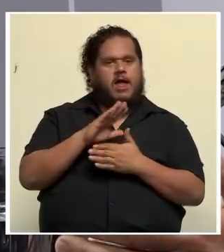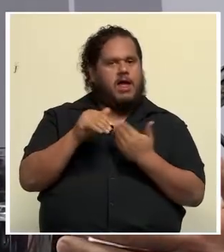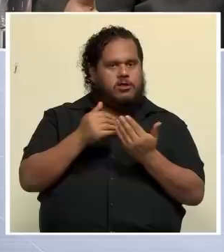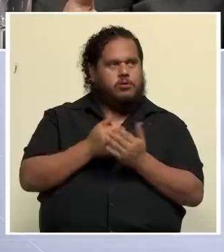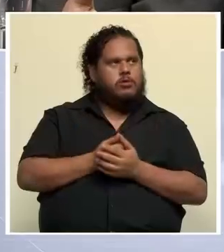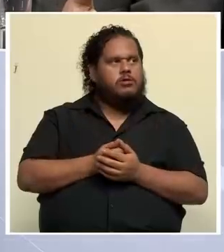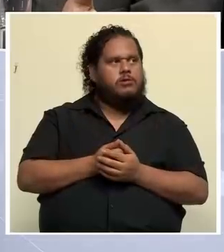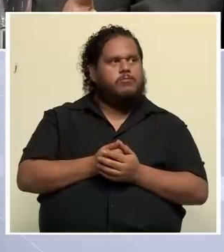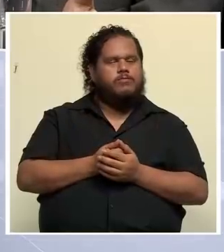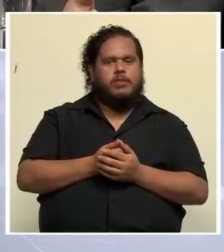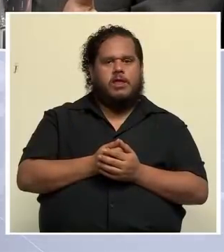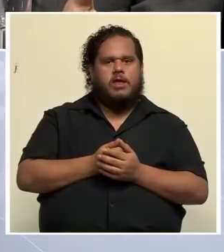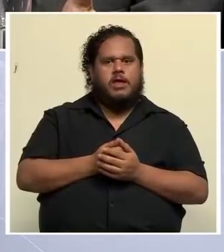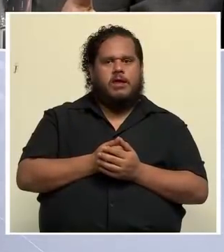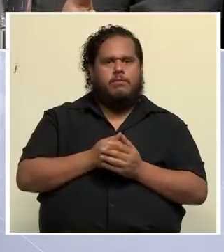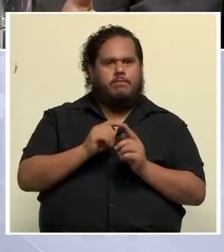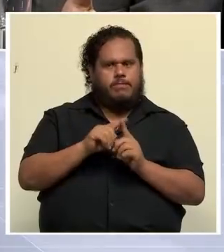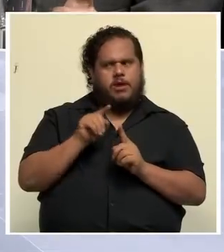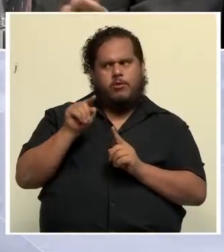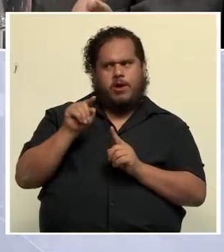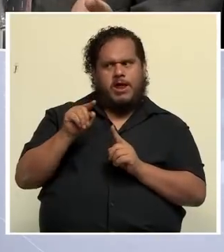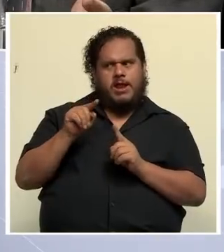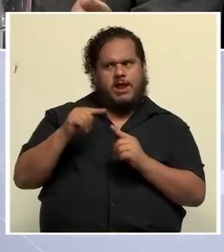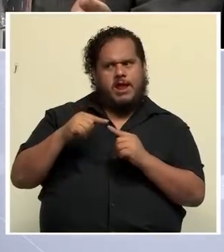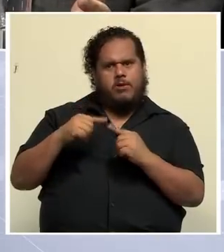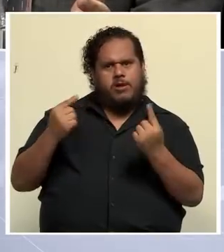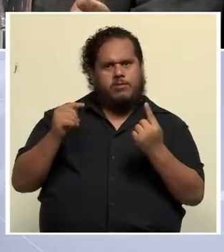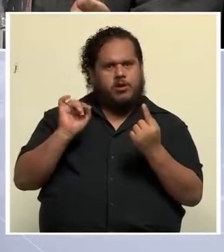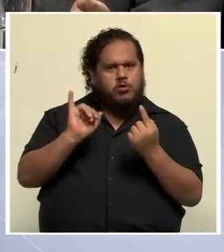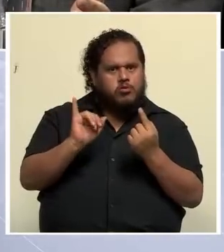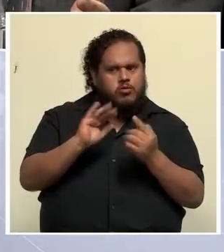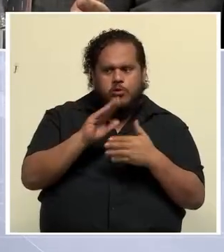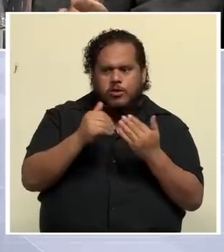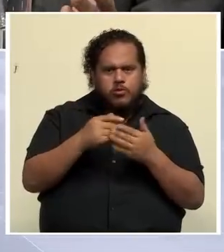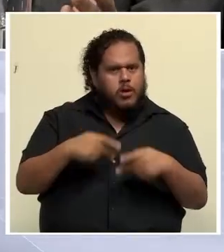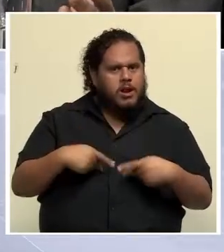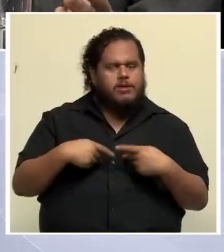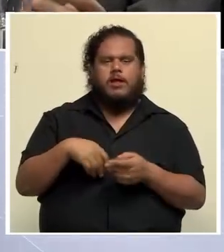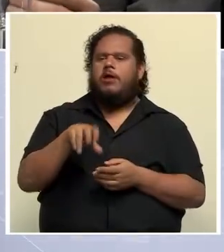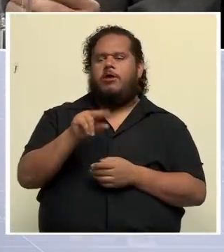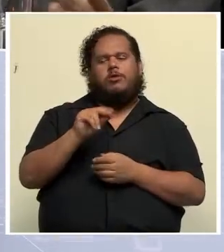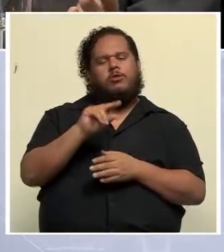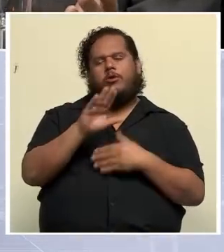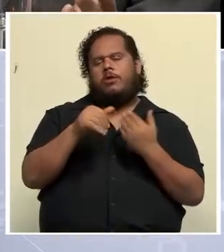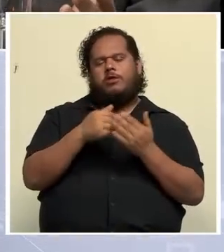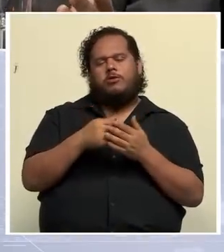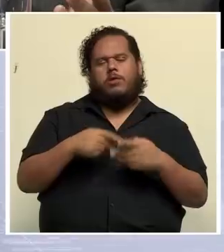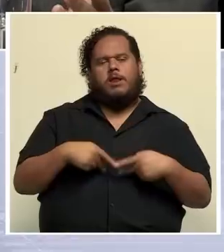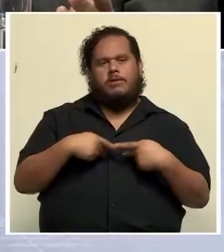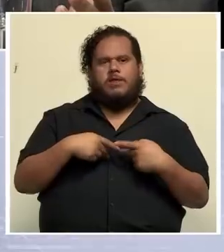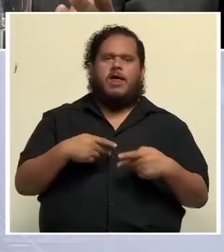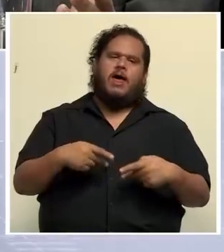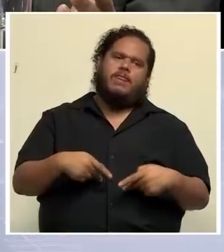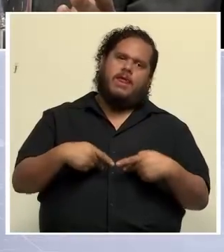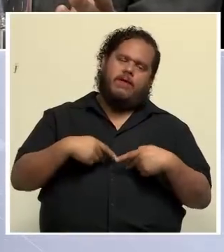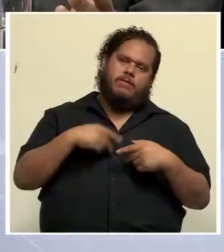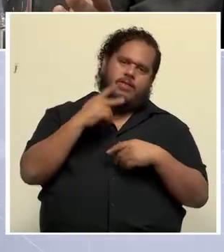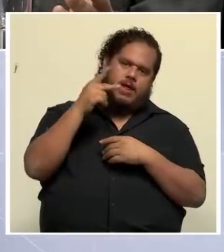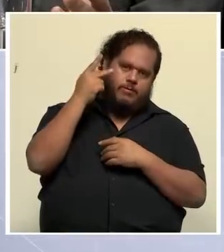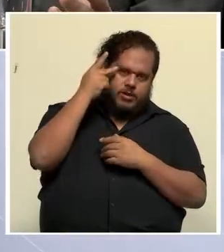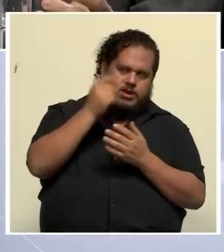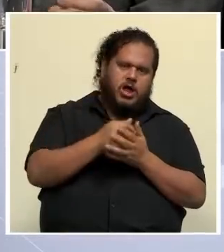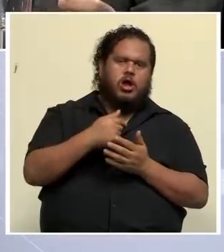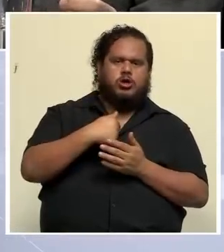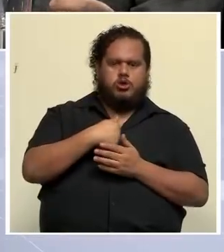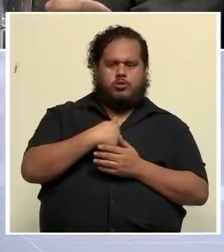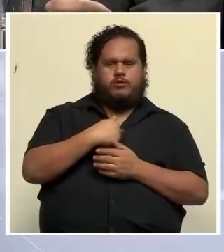un adversario suyo, don José María. Claro. De toda la vida. Bueno, no de toda la vida. De la vida política. Yo fui ministro en